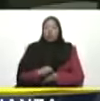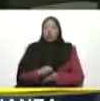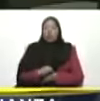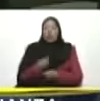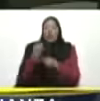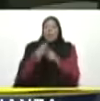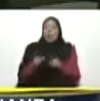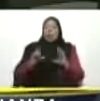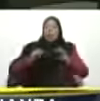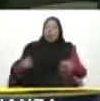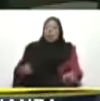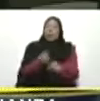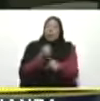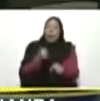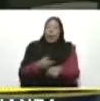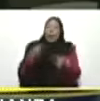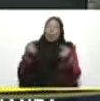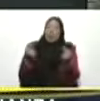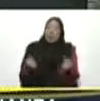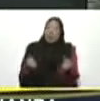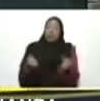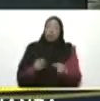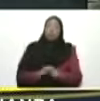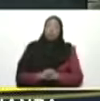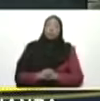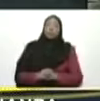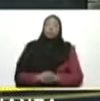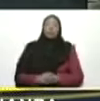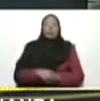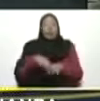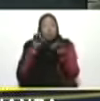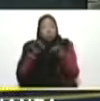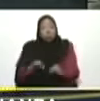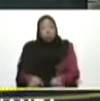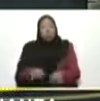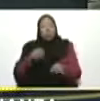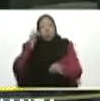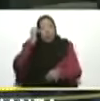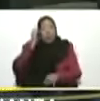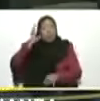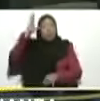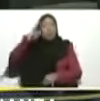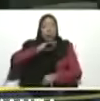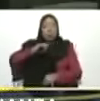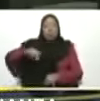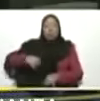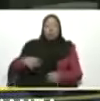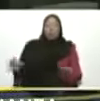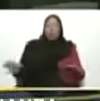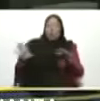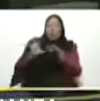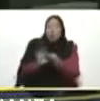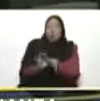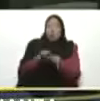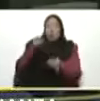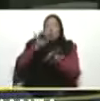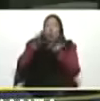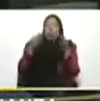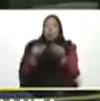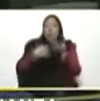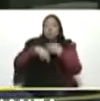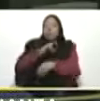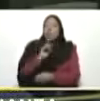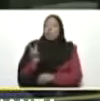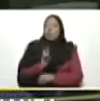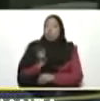pero ya comienzan a llegar las inversiones, la experticia, la capacidad, que unido a la capacidad